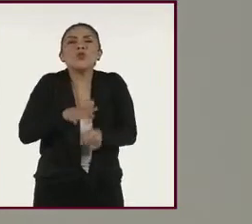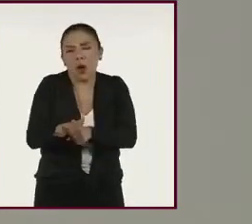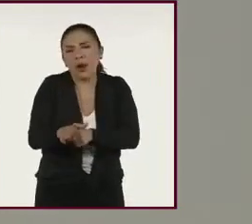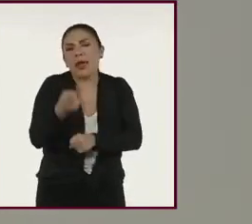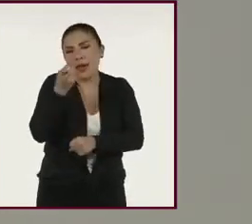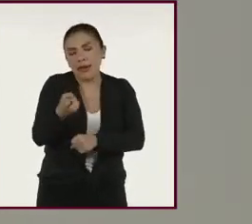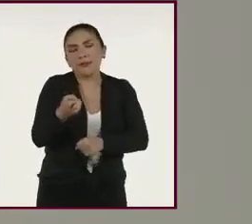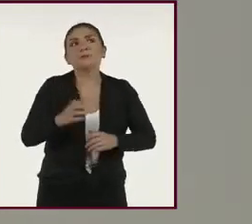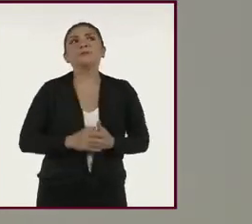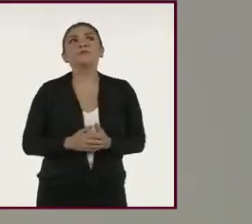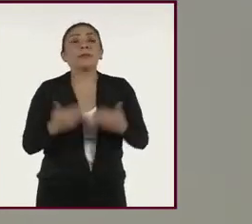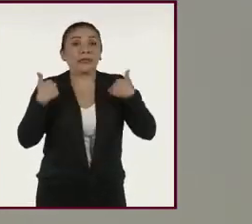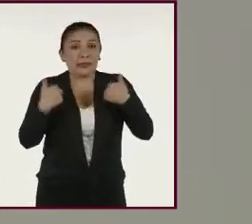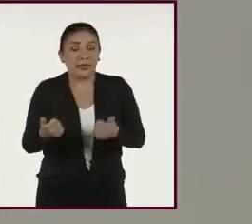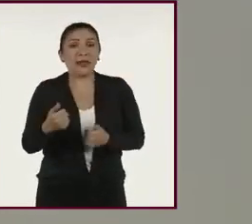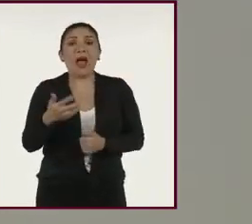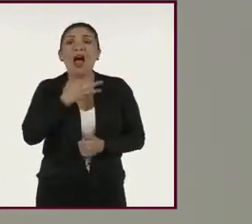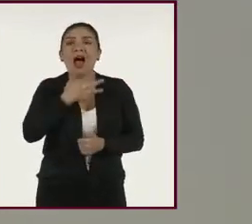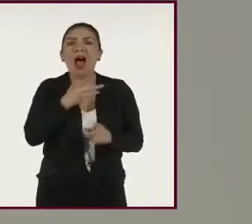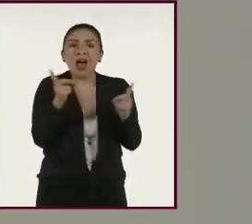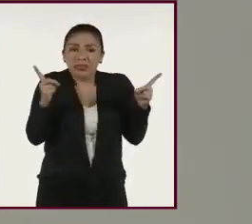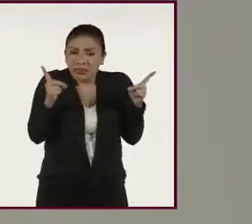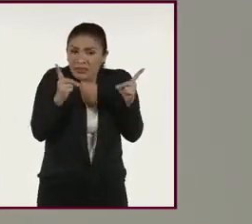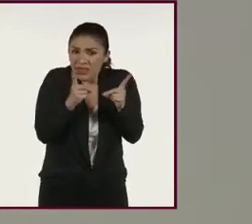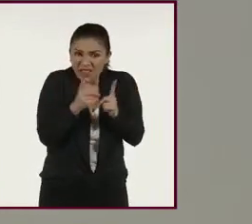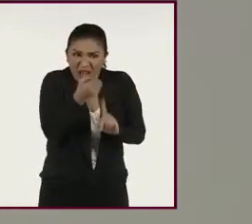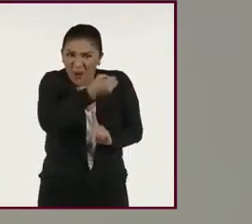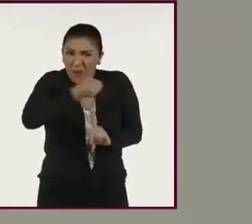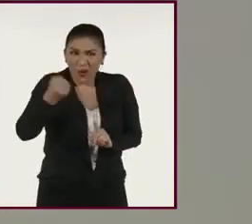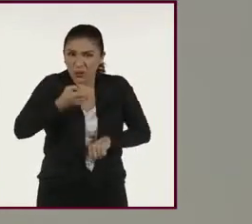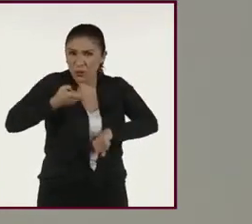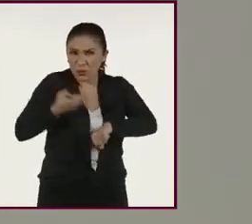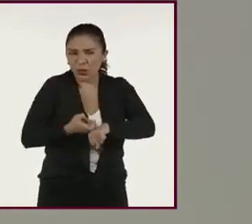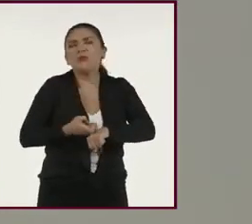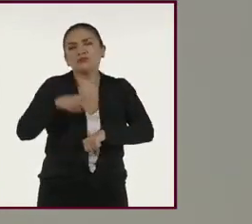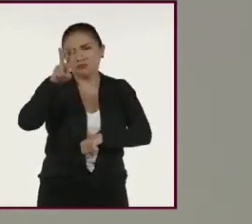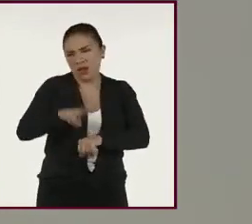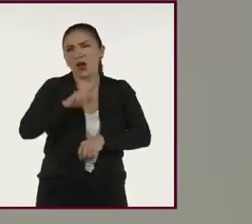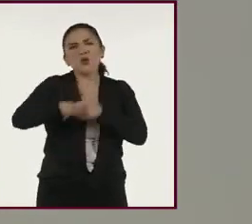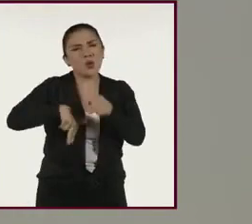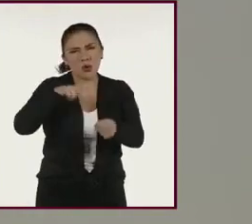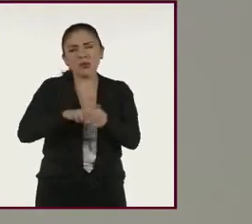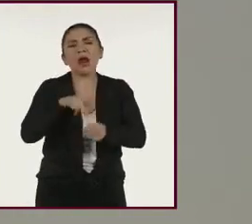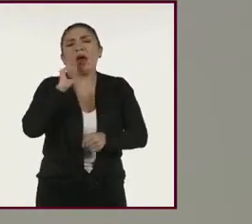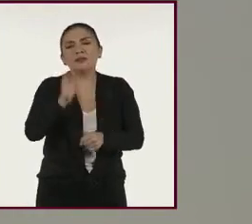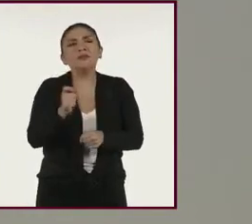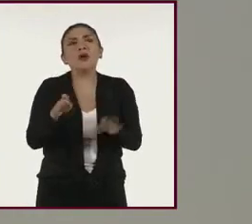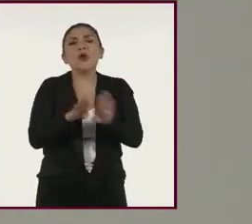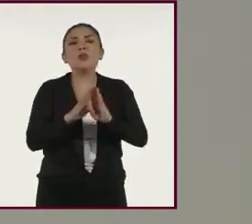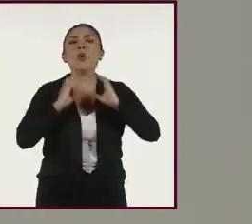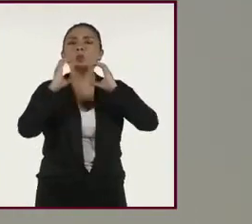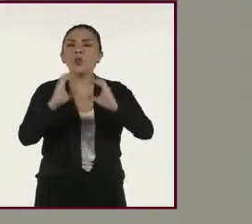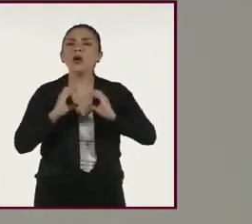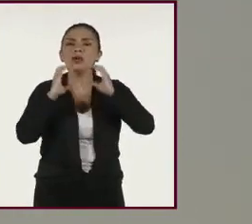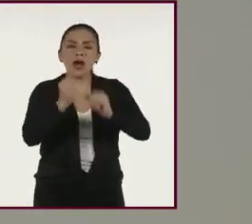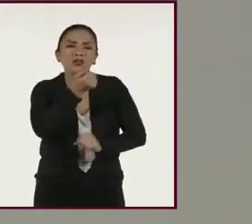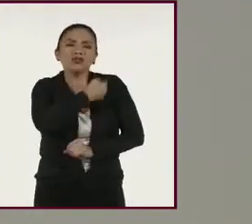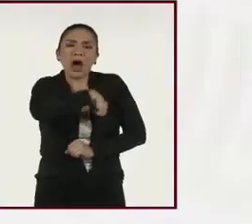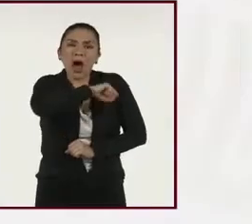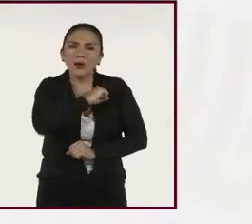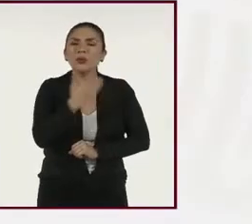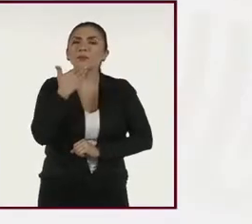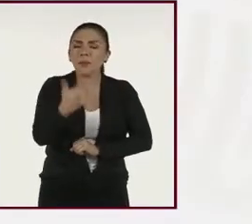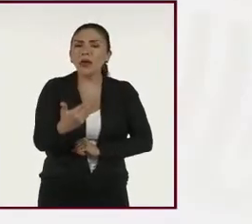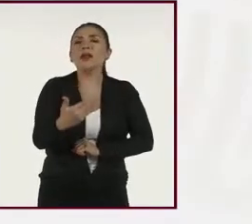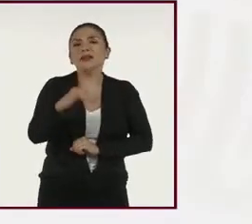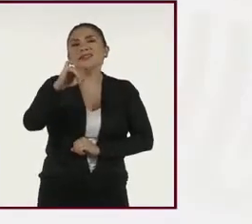bueno, hay que partir de las dietas restrictivas. Es normal y de hecho se considera como parte del cuidado de la salud en muchas ocasiones